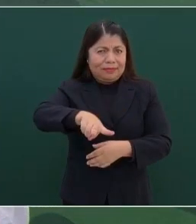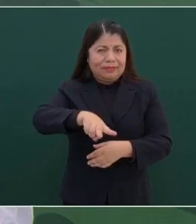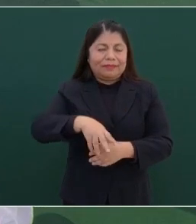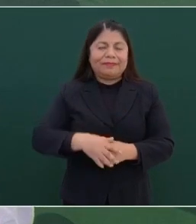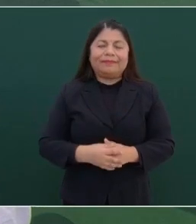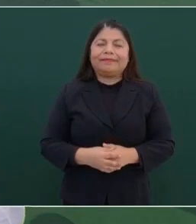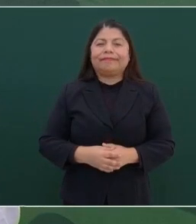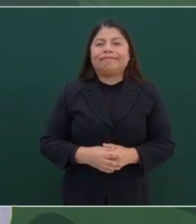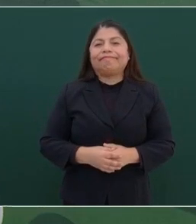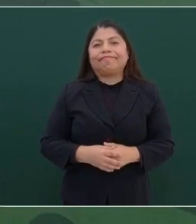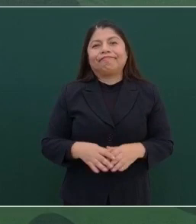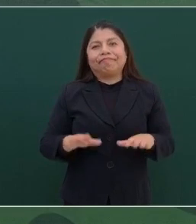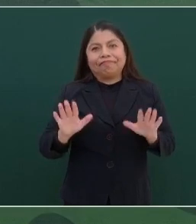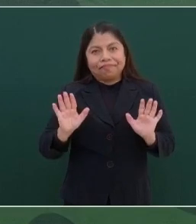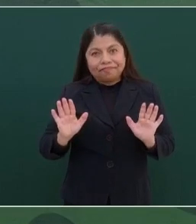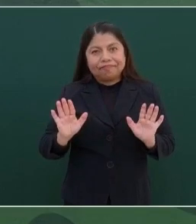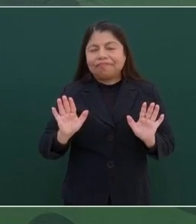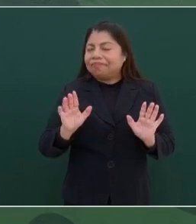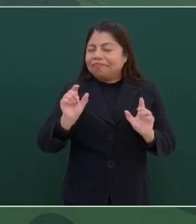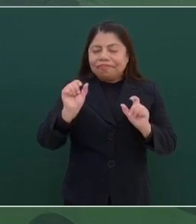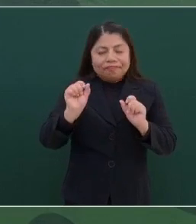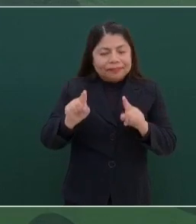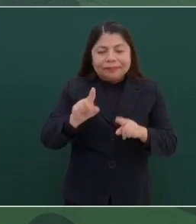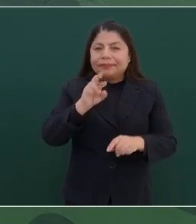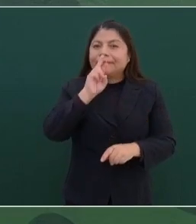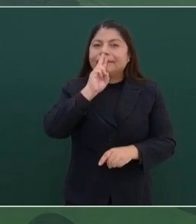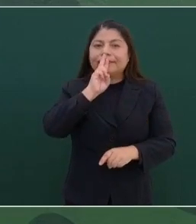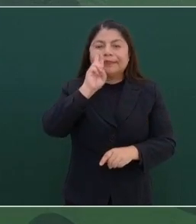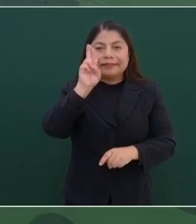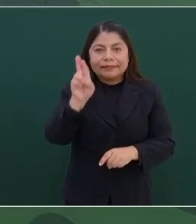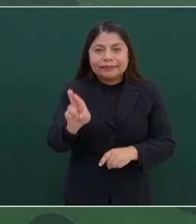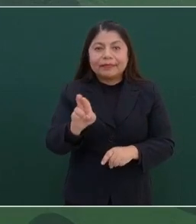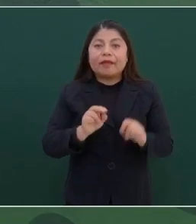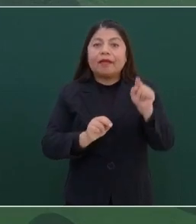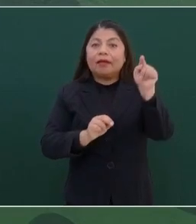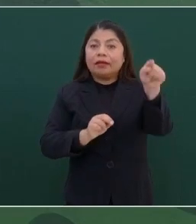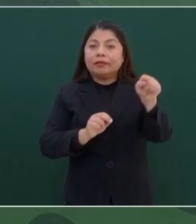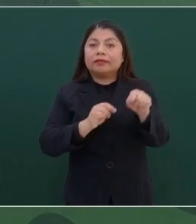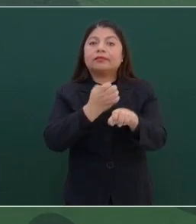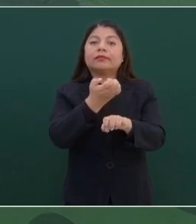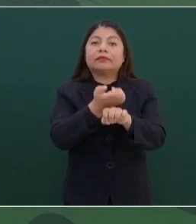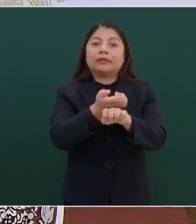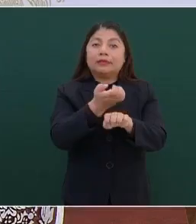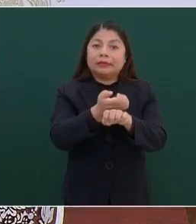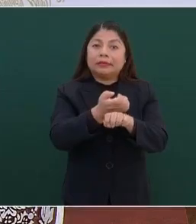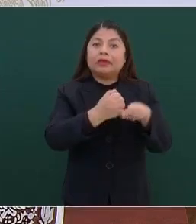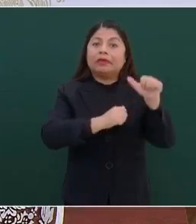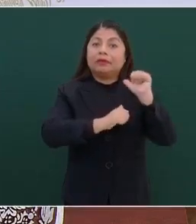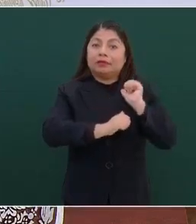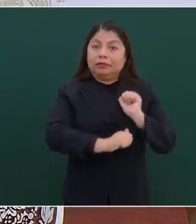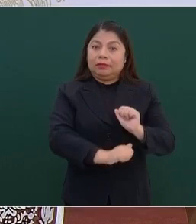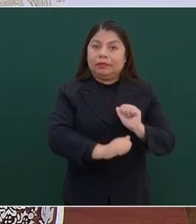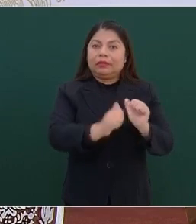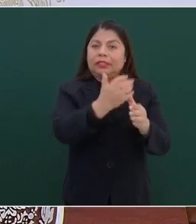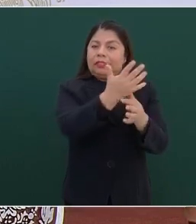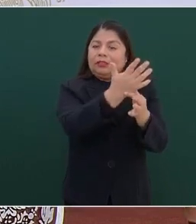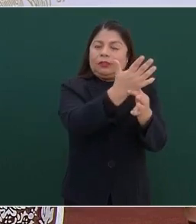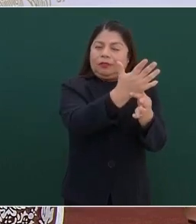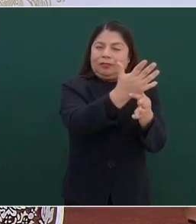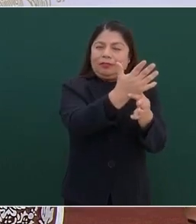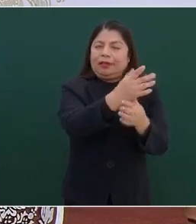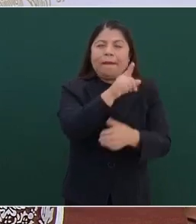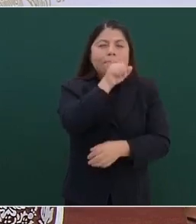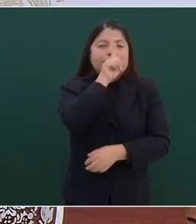Ya hay funcionarios en Estados Unidos que hablan de que es publicidad, es